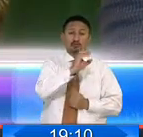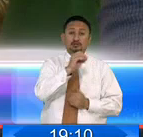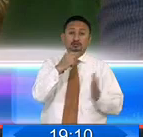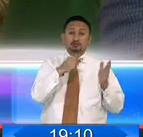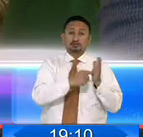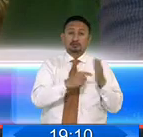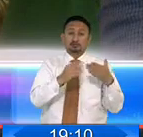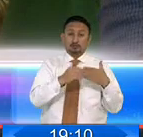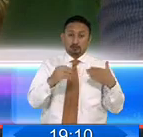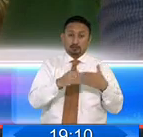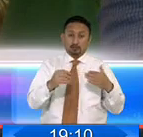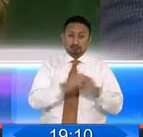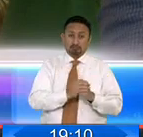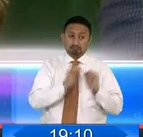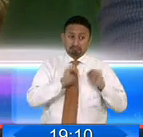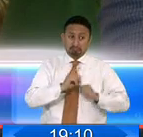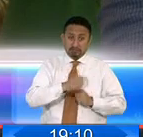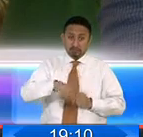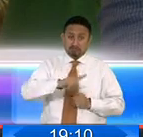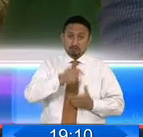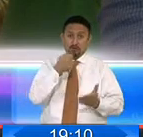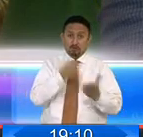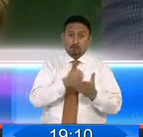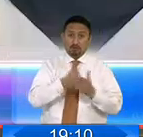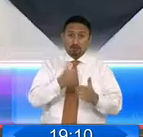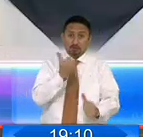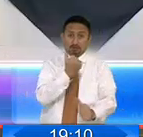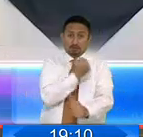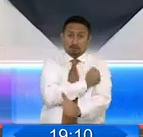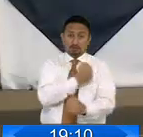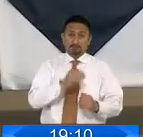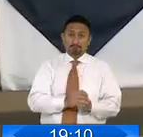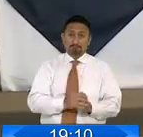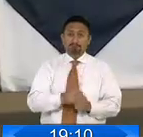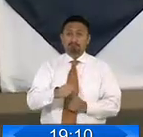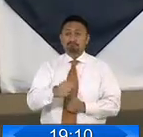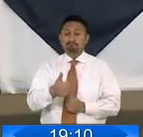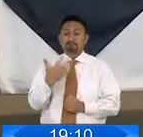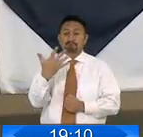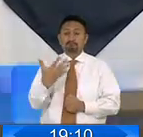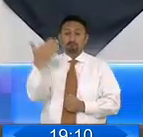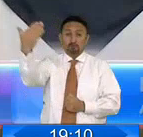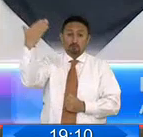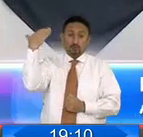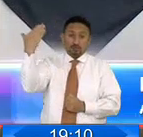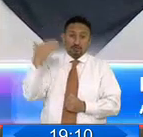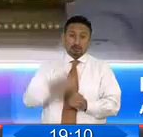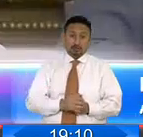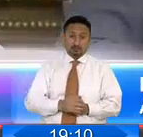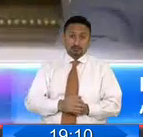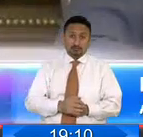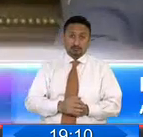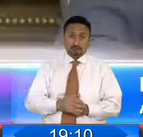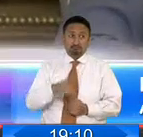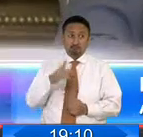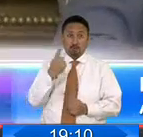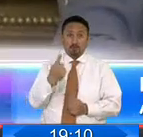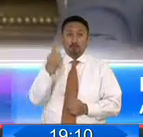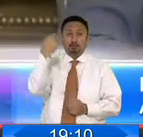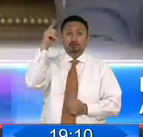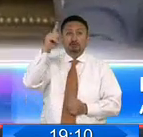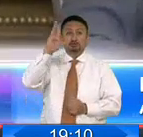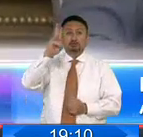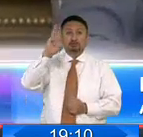que podrían ser utilizados para la compra de vacunas en total las otras cinco alcaldías sin contar con quitó y mejía sumarían un millón